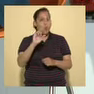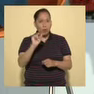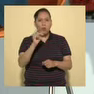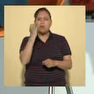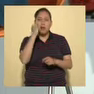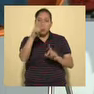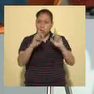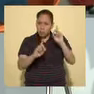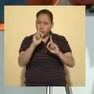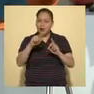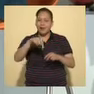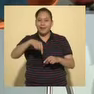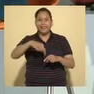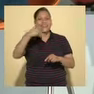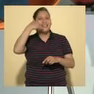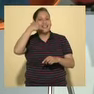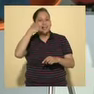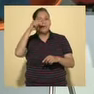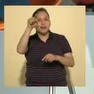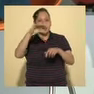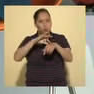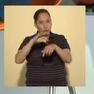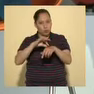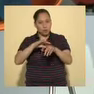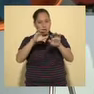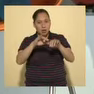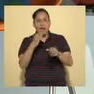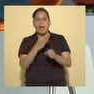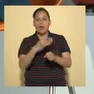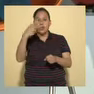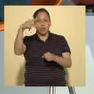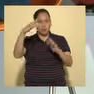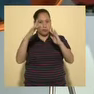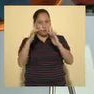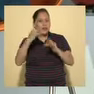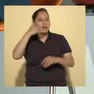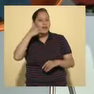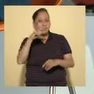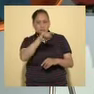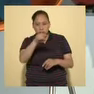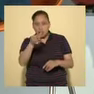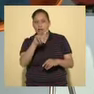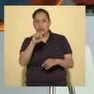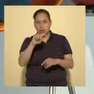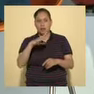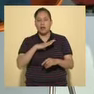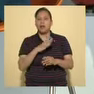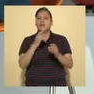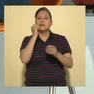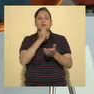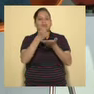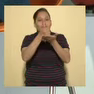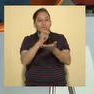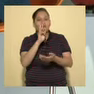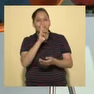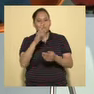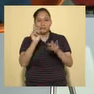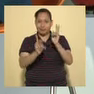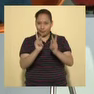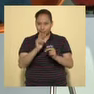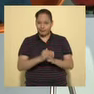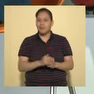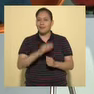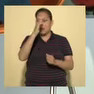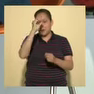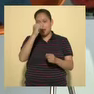Dudas, preguntas, llámenos y encantados, por están supuesto, apareciendo ahí tus contactos en pantalla, ¿verdad? Por supuesto que lo resolvemos y platicamos. Pues como